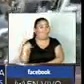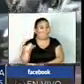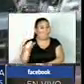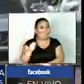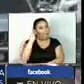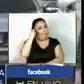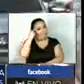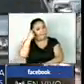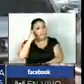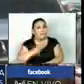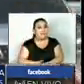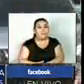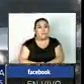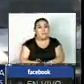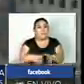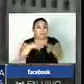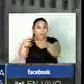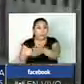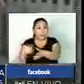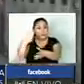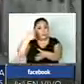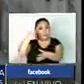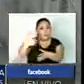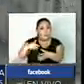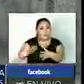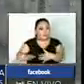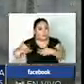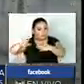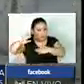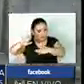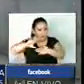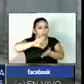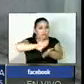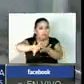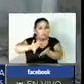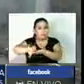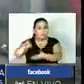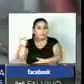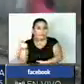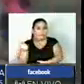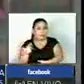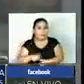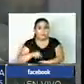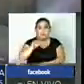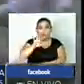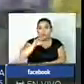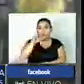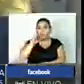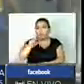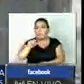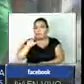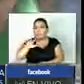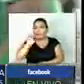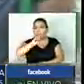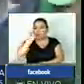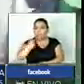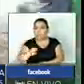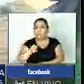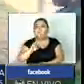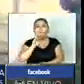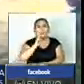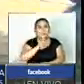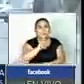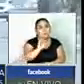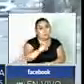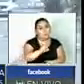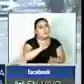Otro riesgo es cumplir compromisos financieros. El 55.5% respondió que